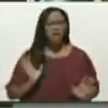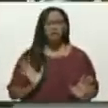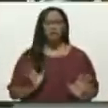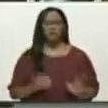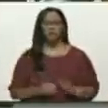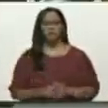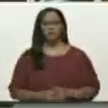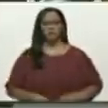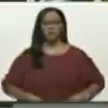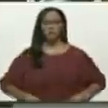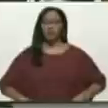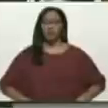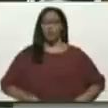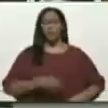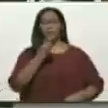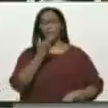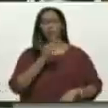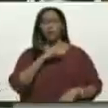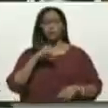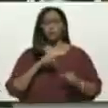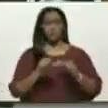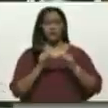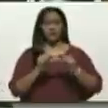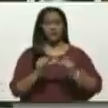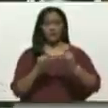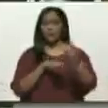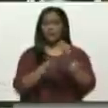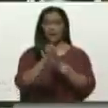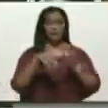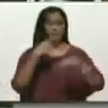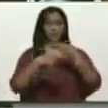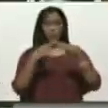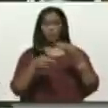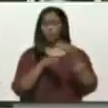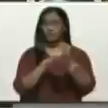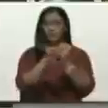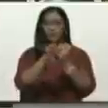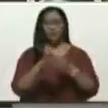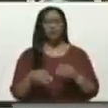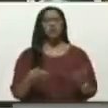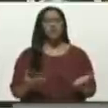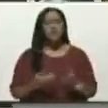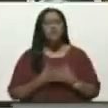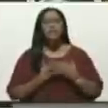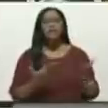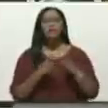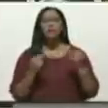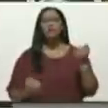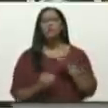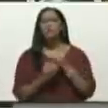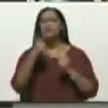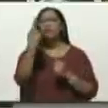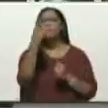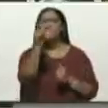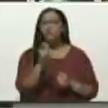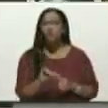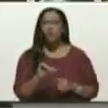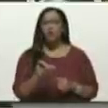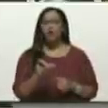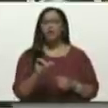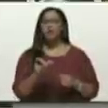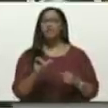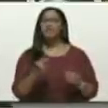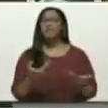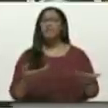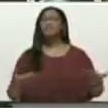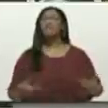¿no? Pero bueno, nosotros vamos a seguir adelante, la revolución va a seguir adelante, y darle todo el apoyo a una persona que arriesgó